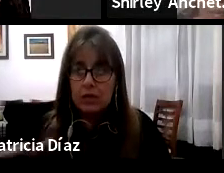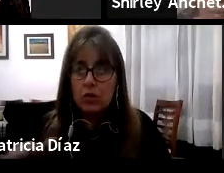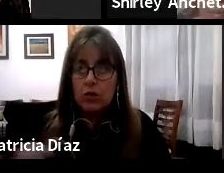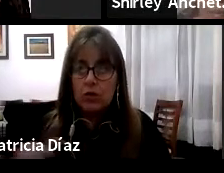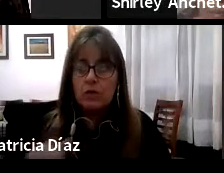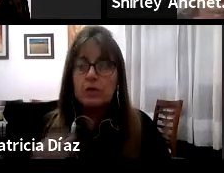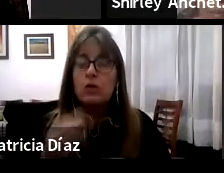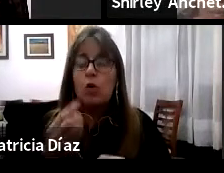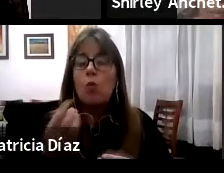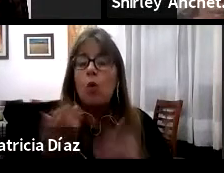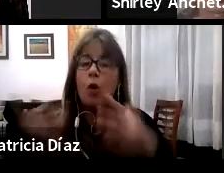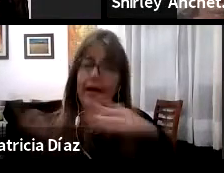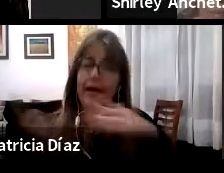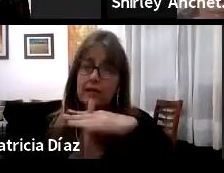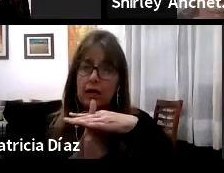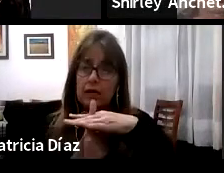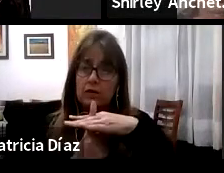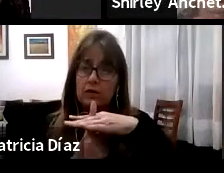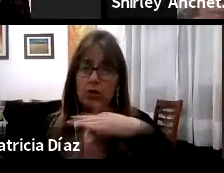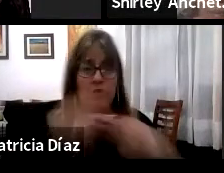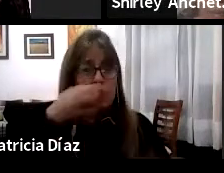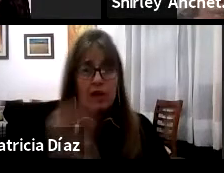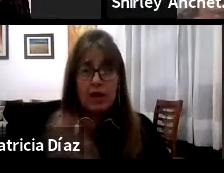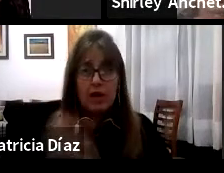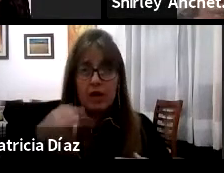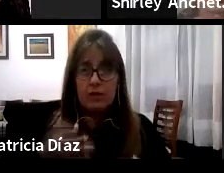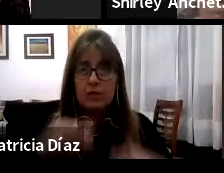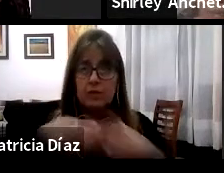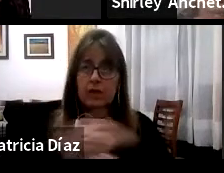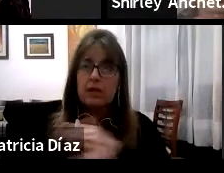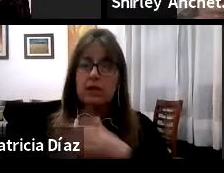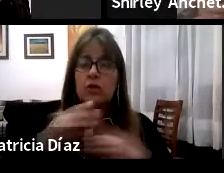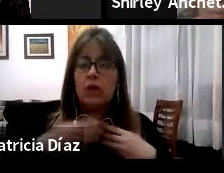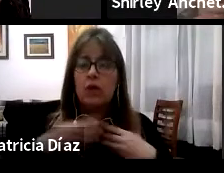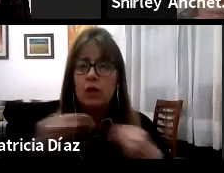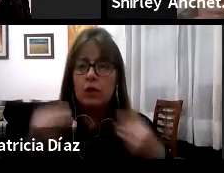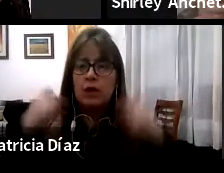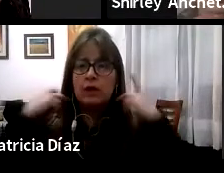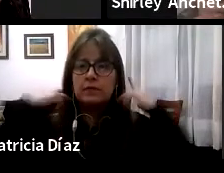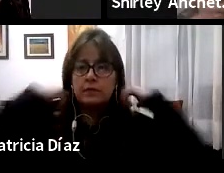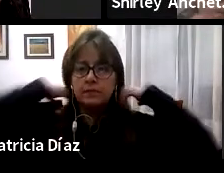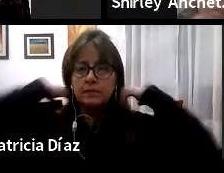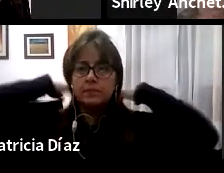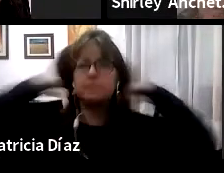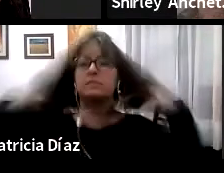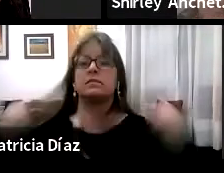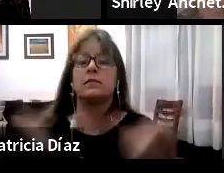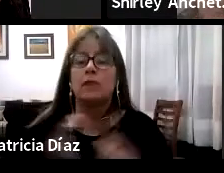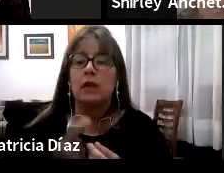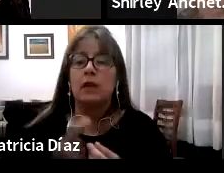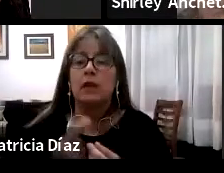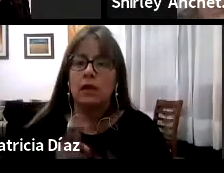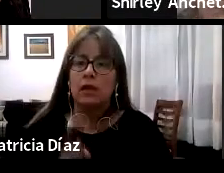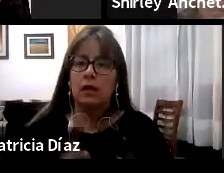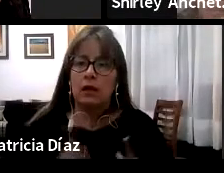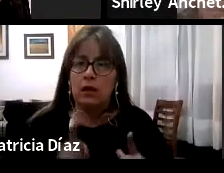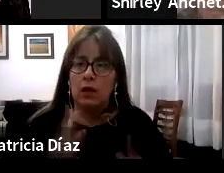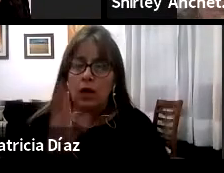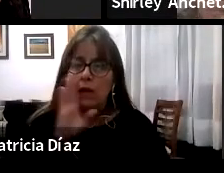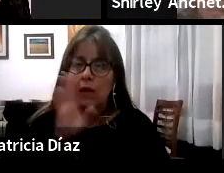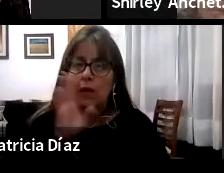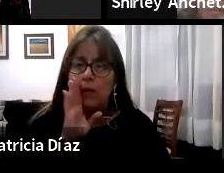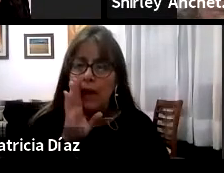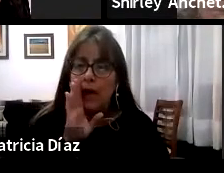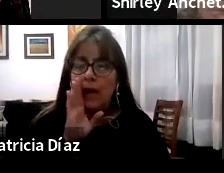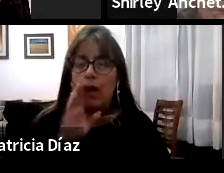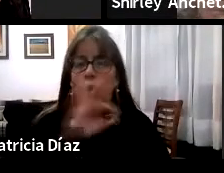una integración realmente dentro de la escuela. Y bueno, espero que la mamá que está por ahí o familiar de esta